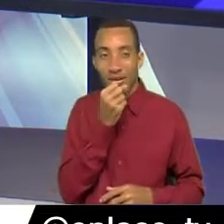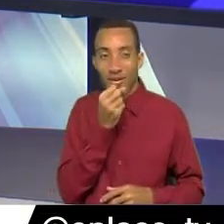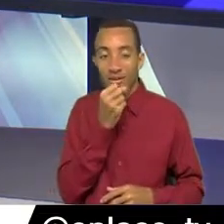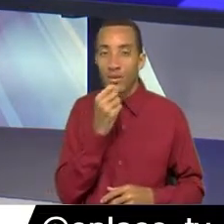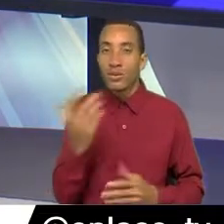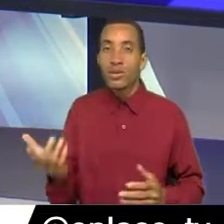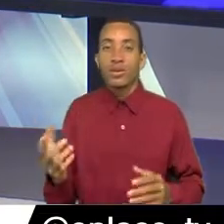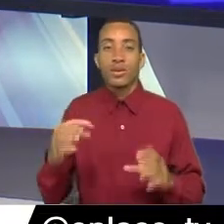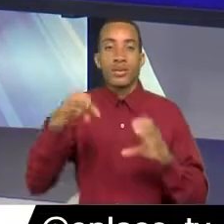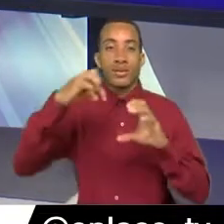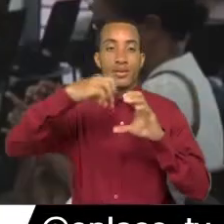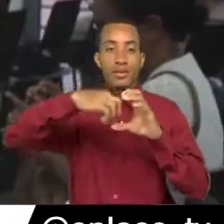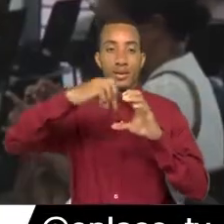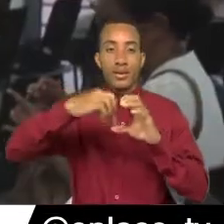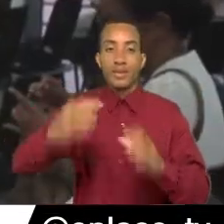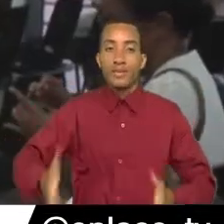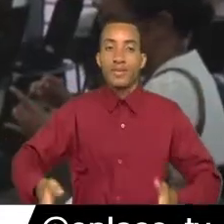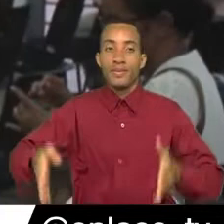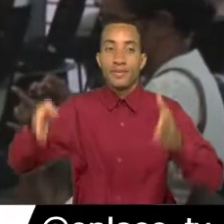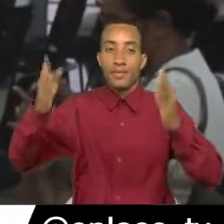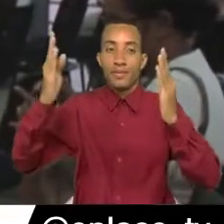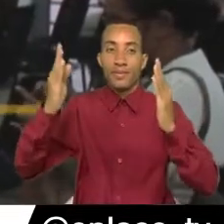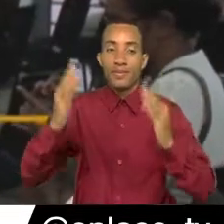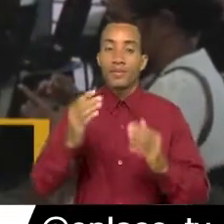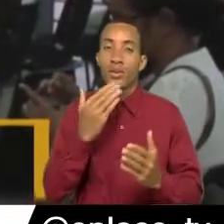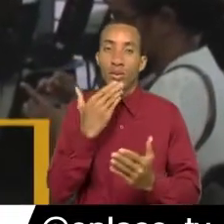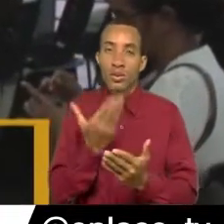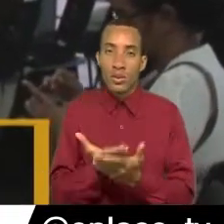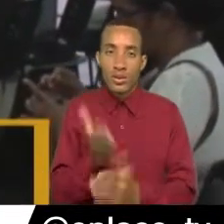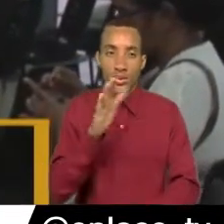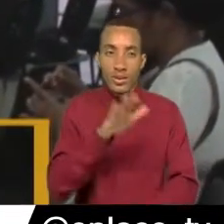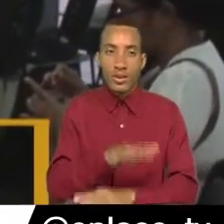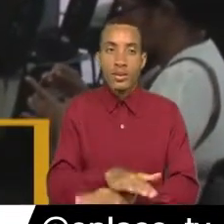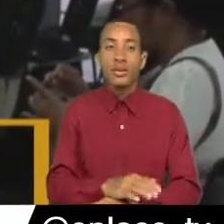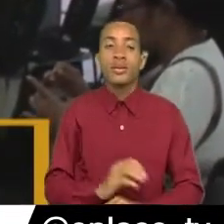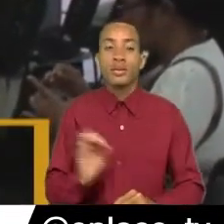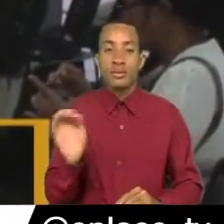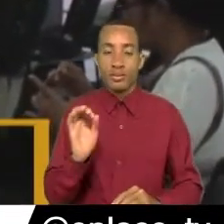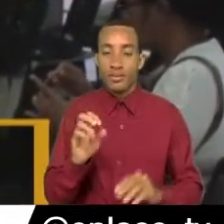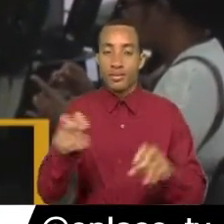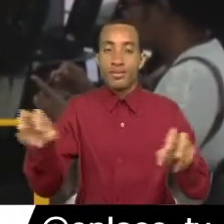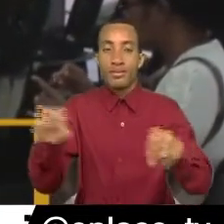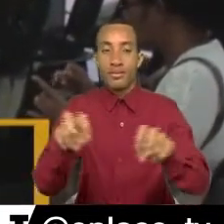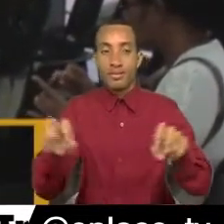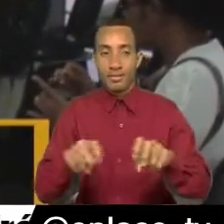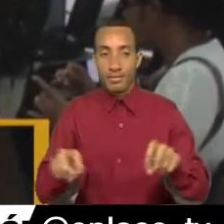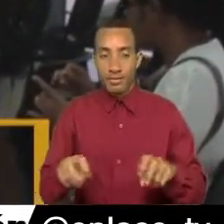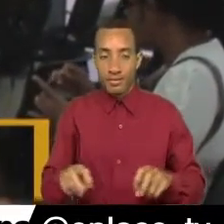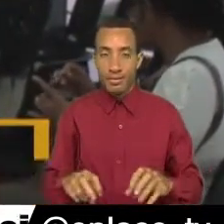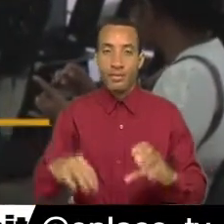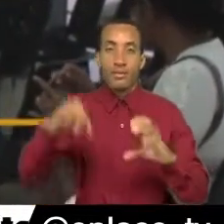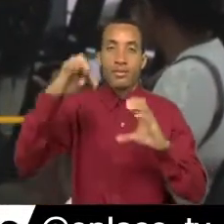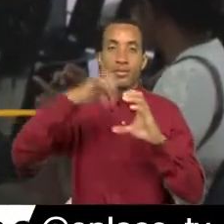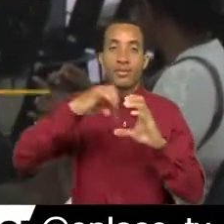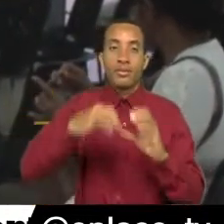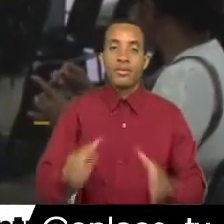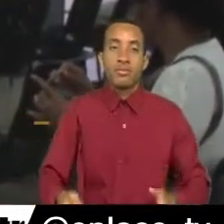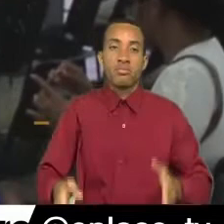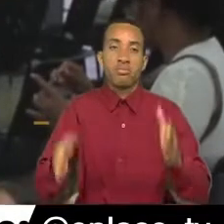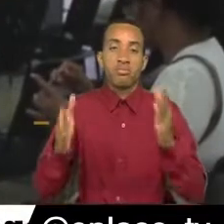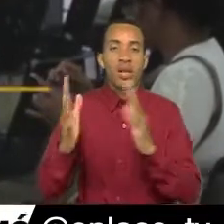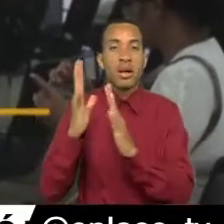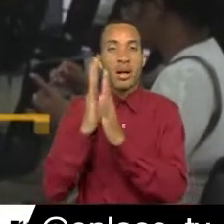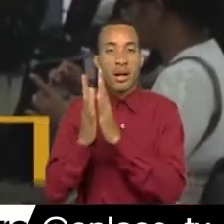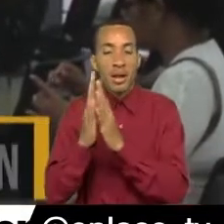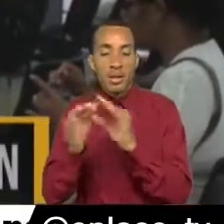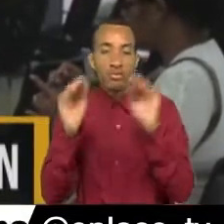buenas tardes. Gracias, Yanis. Muy buenas tardes. Efectivamente, aquí en el auditorio del Centro Popular Comercial va terminando el ciclo de capacitaciones,